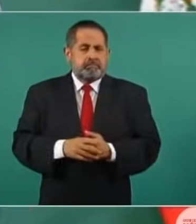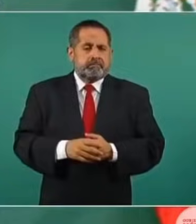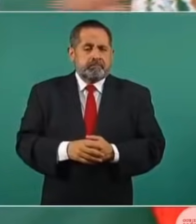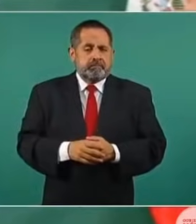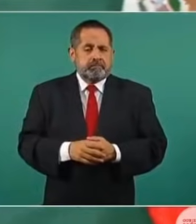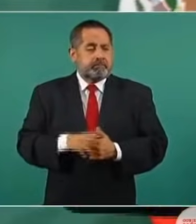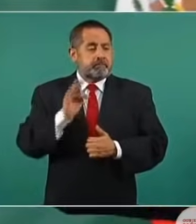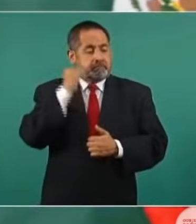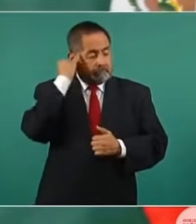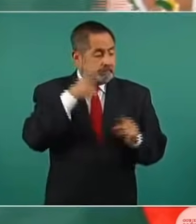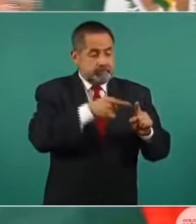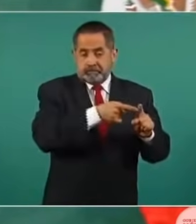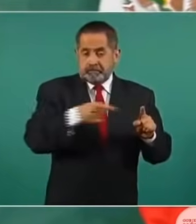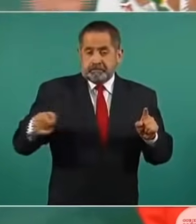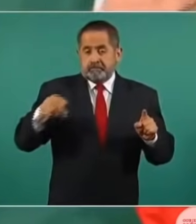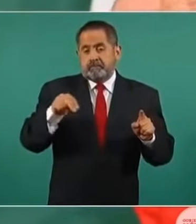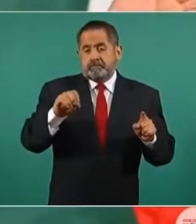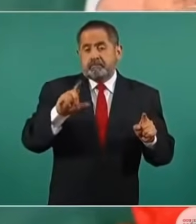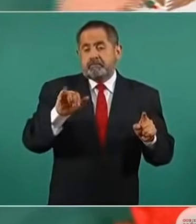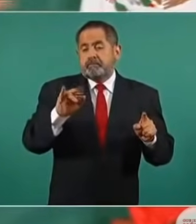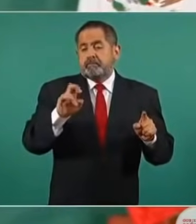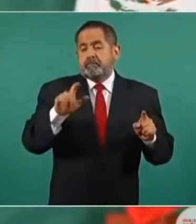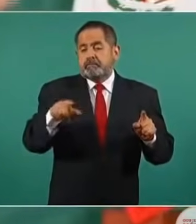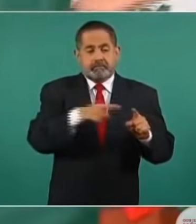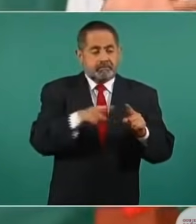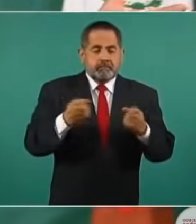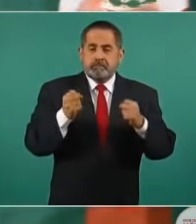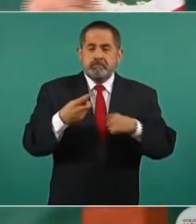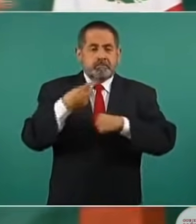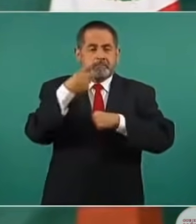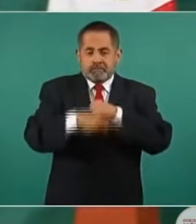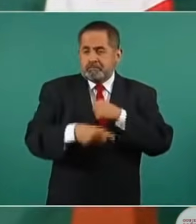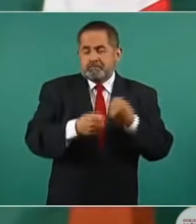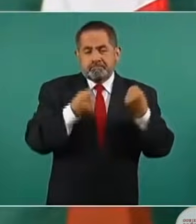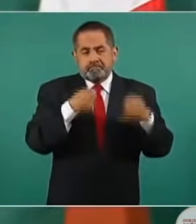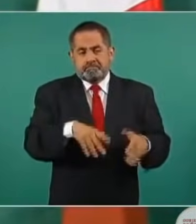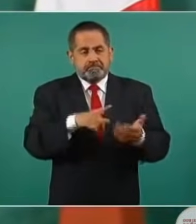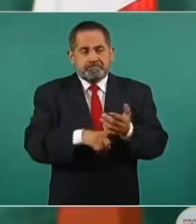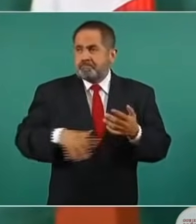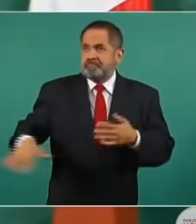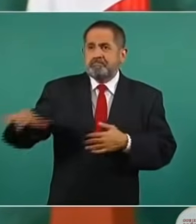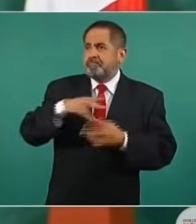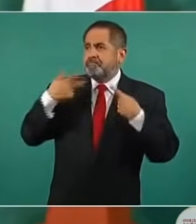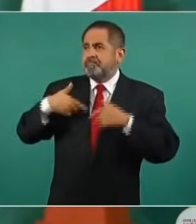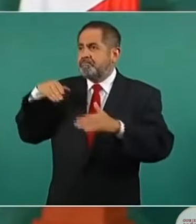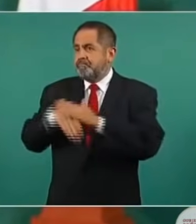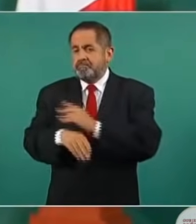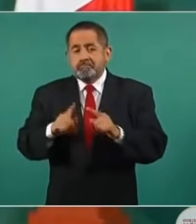el periodo neoliberal causó un daño tremendo al país,